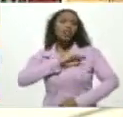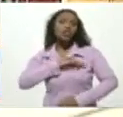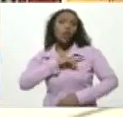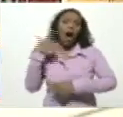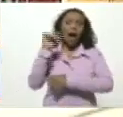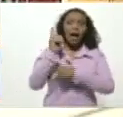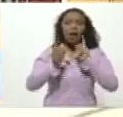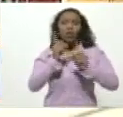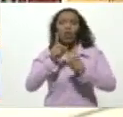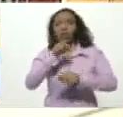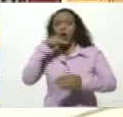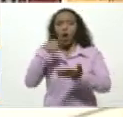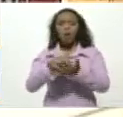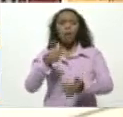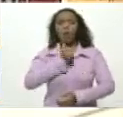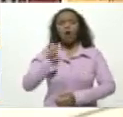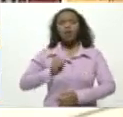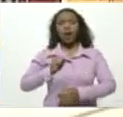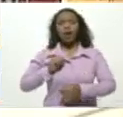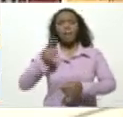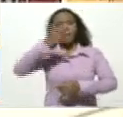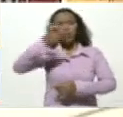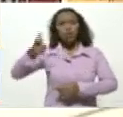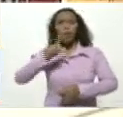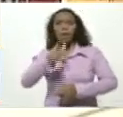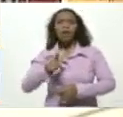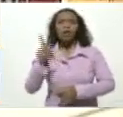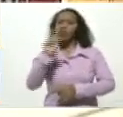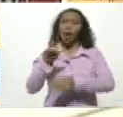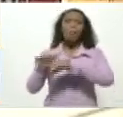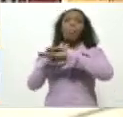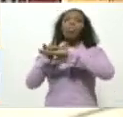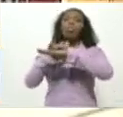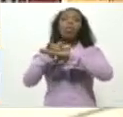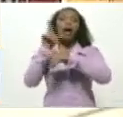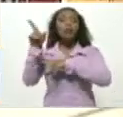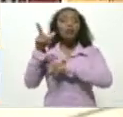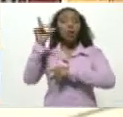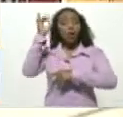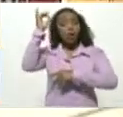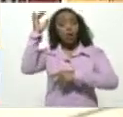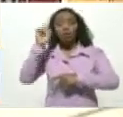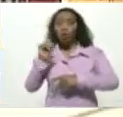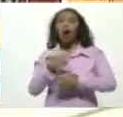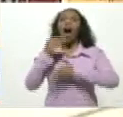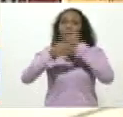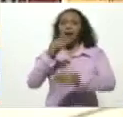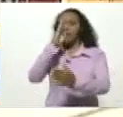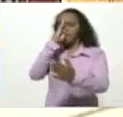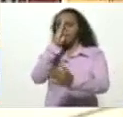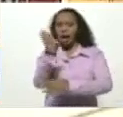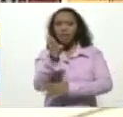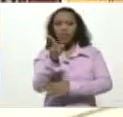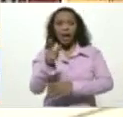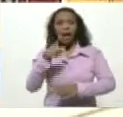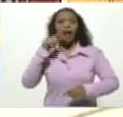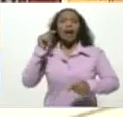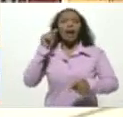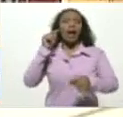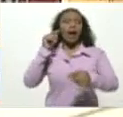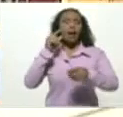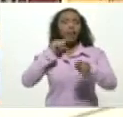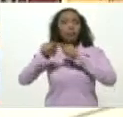y llámense como se llamen. No los perdonen a los burócratas. Caigan encima con la crítica y el poder